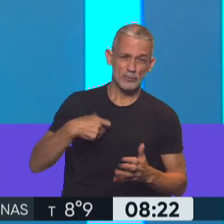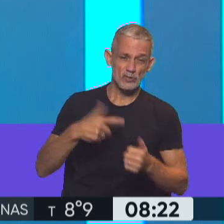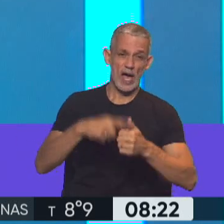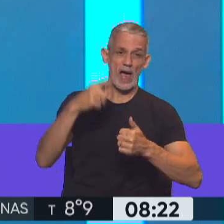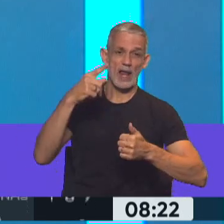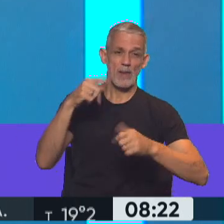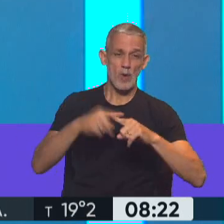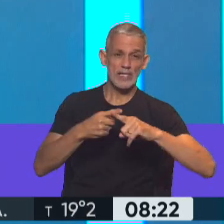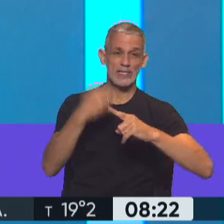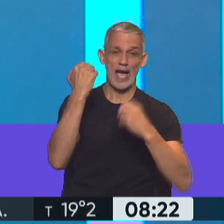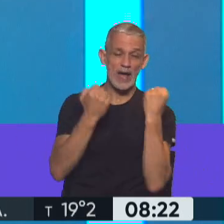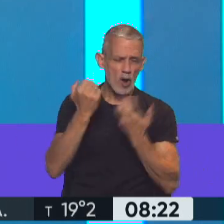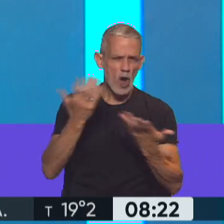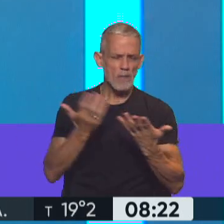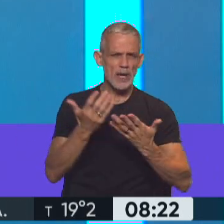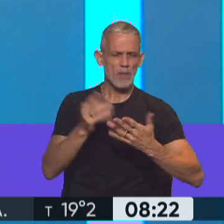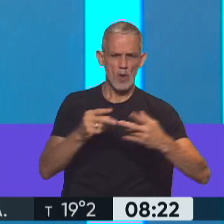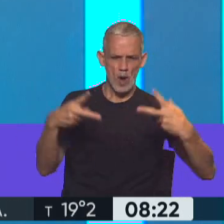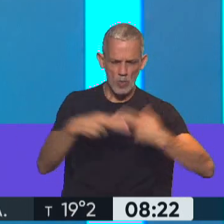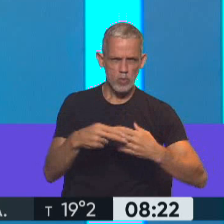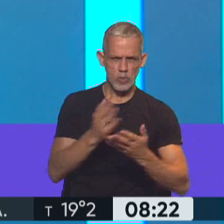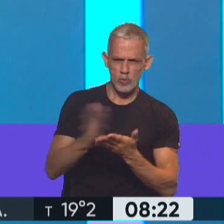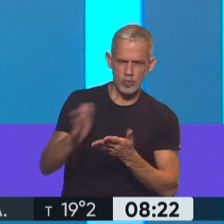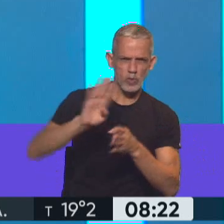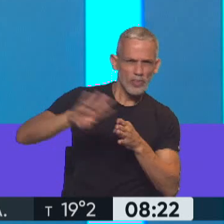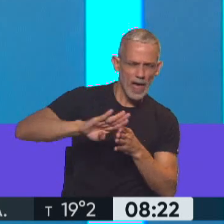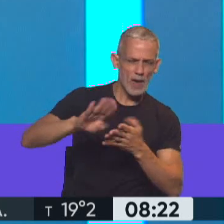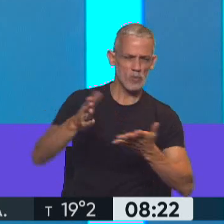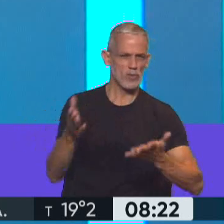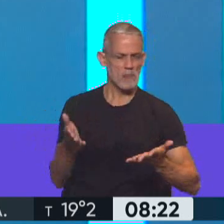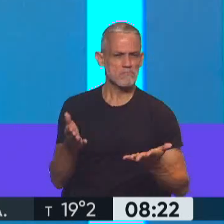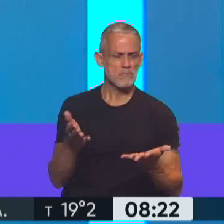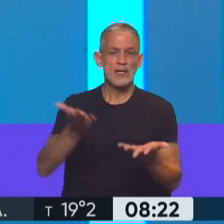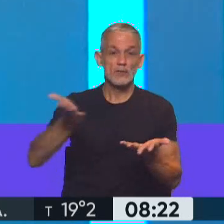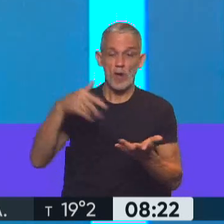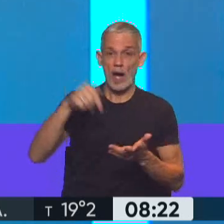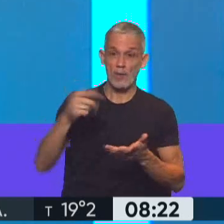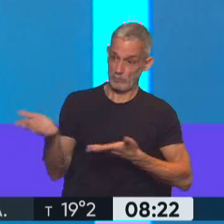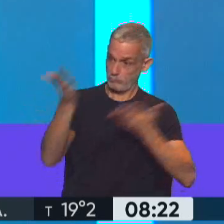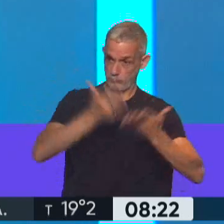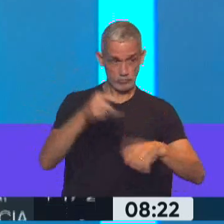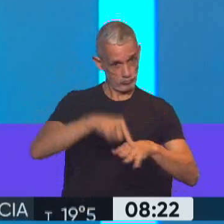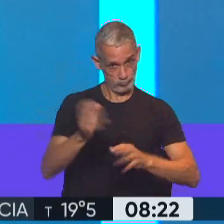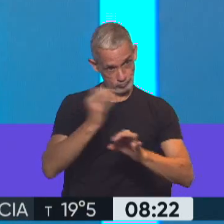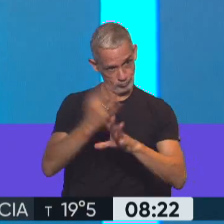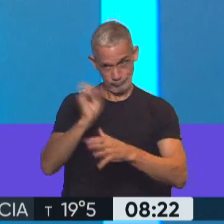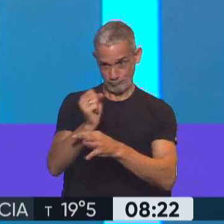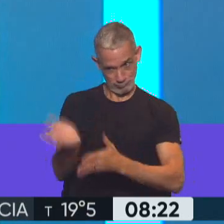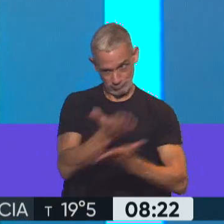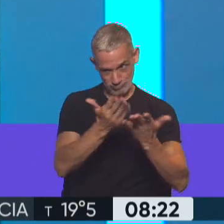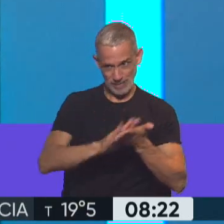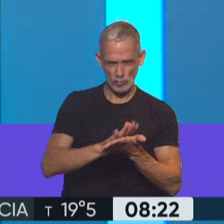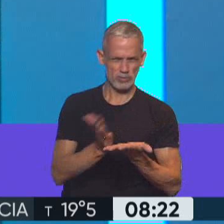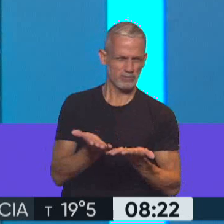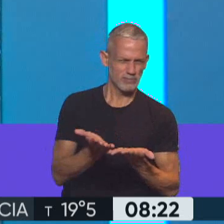económica, a todo nivel, con políticas de ajuste, exclusión, endeudamiento, y los ponen a hablar como grandes expertos o como tienen la solución.